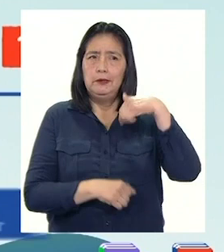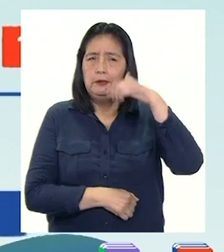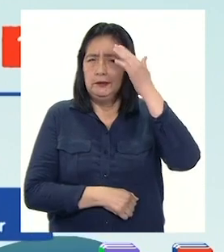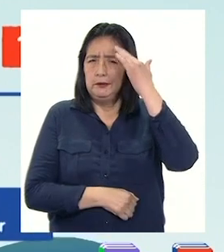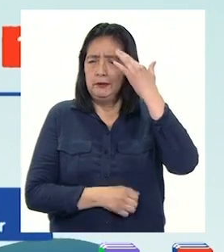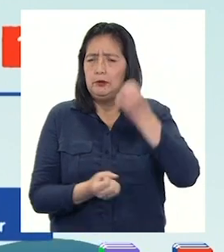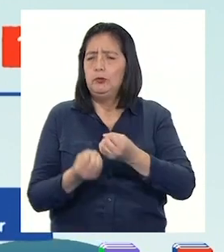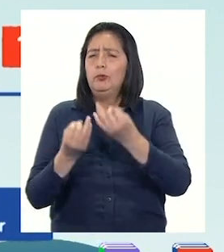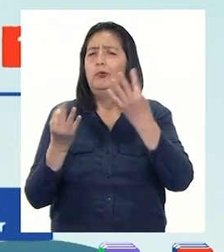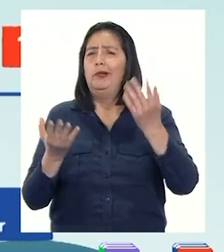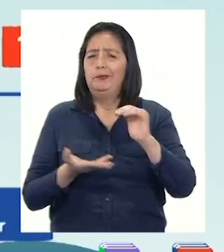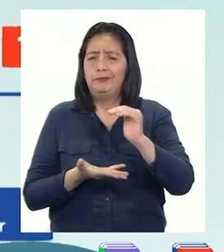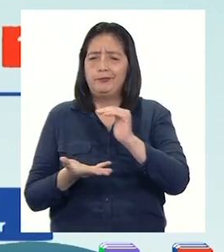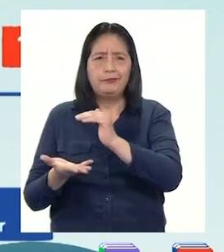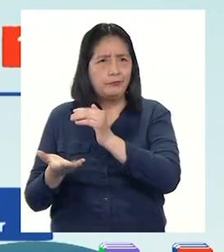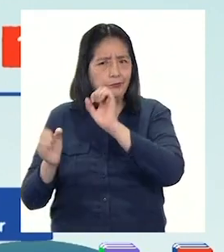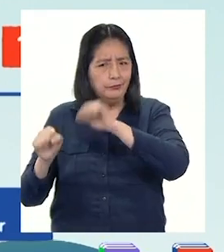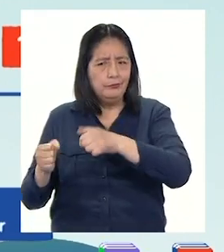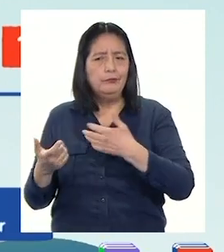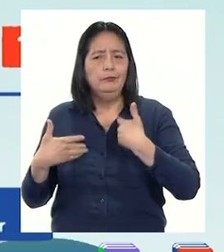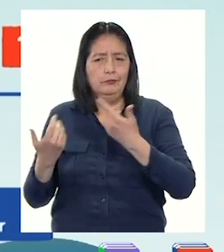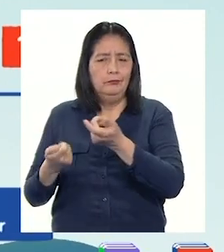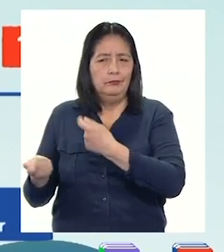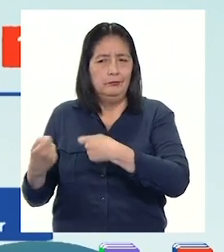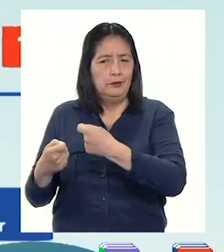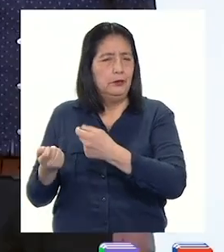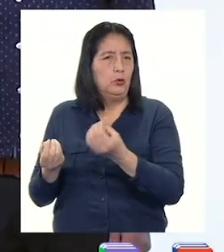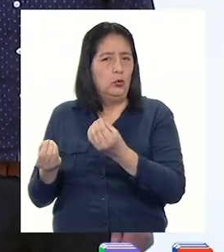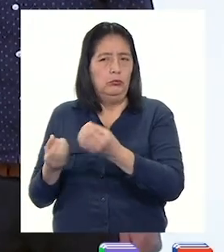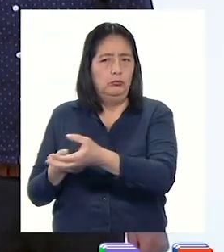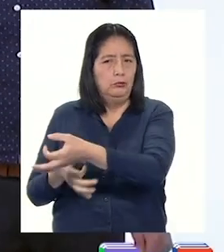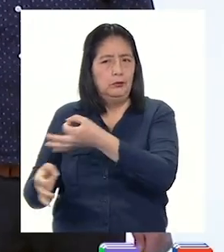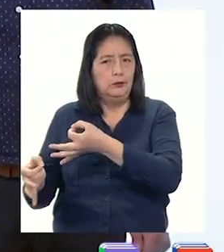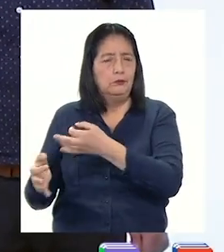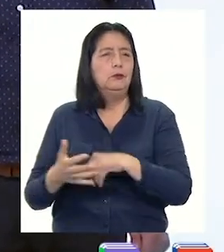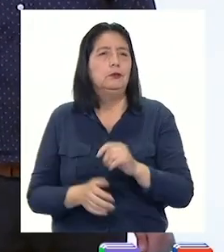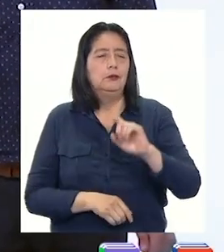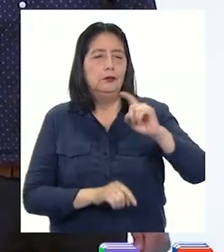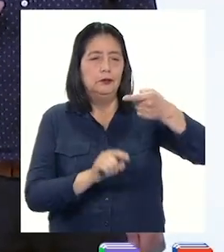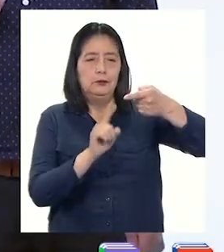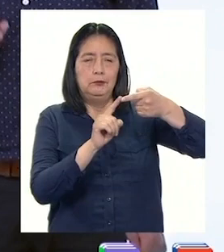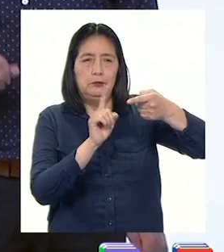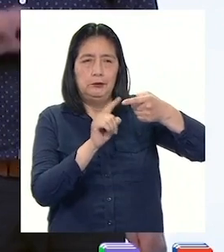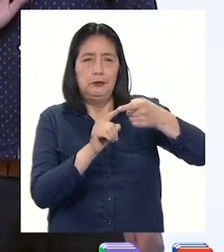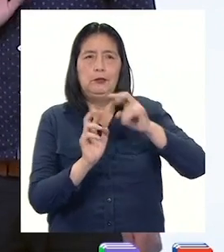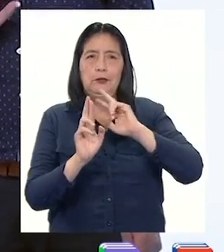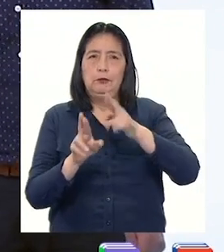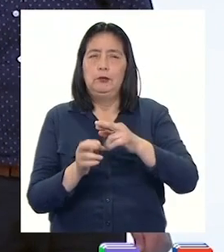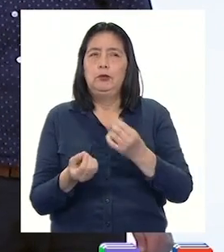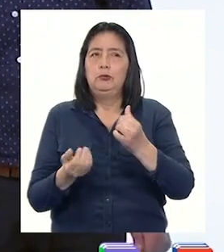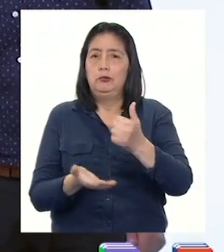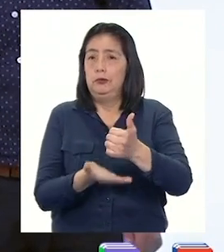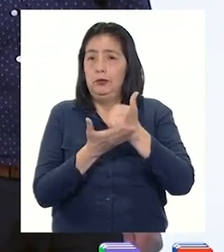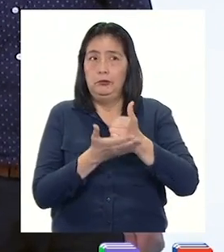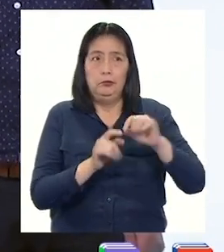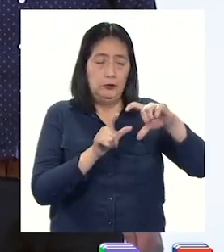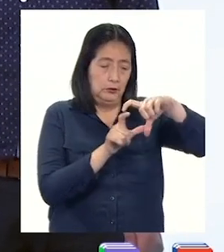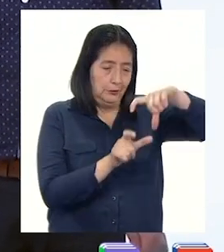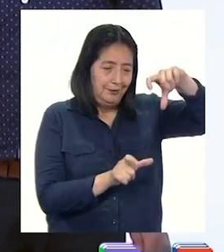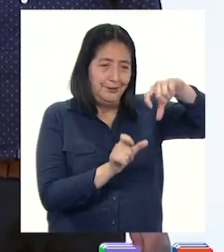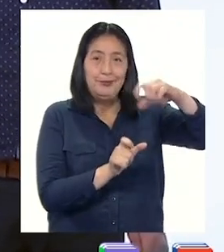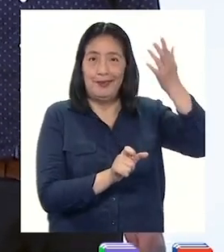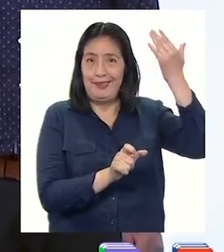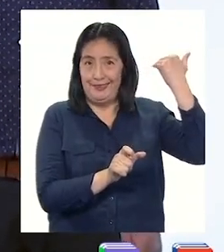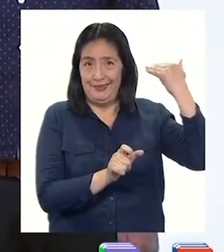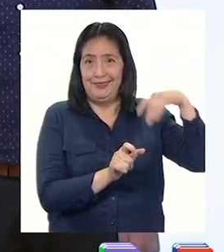saber cuántos sacos quedarán para el comercio o intercambio. El primer resultado lo obtuvimos con la Yupana el programa